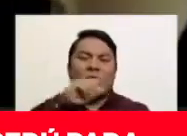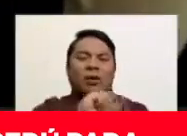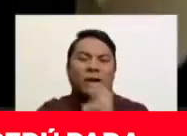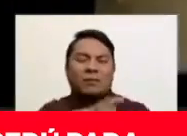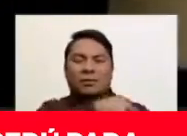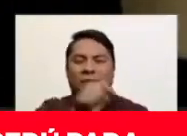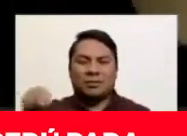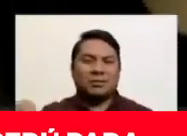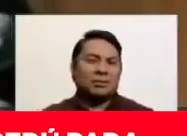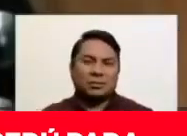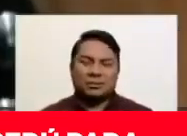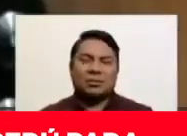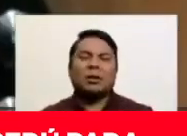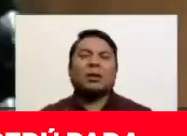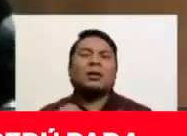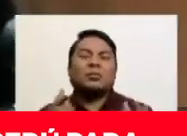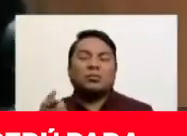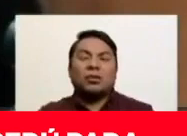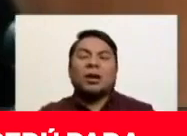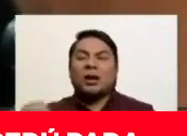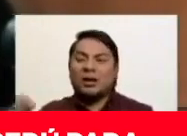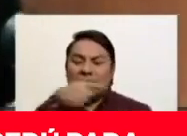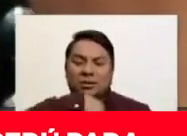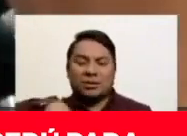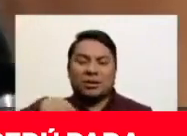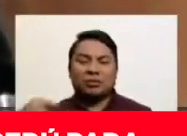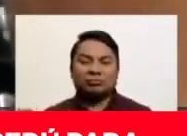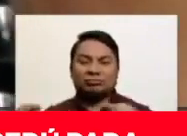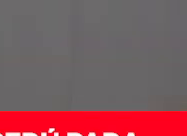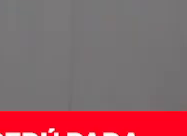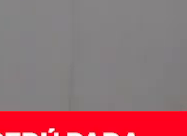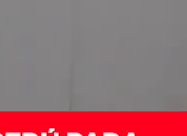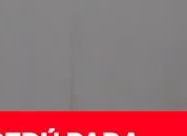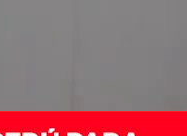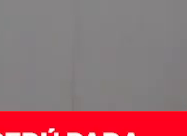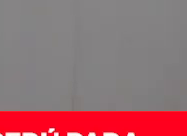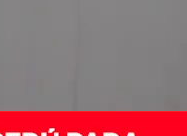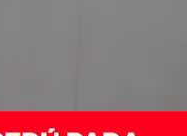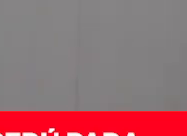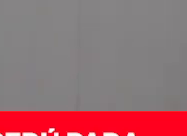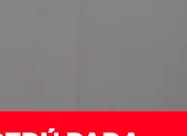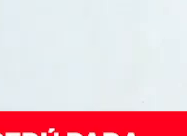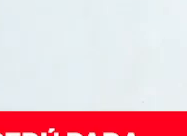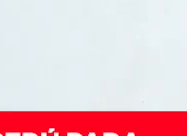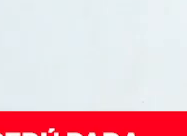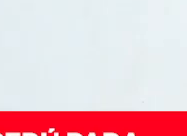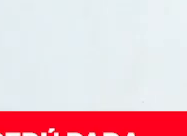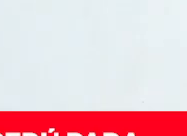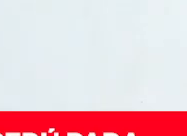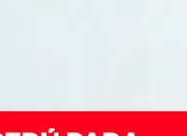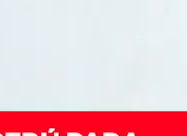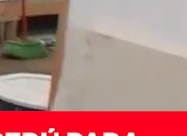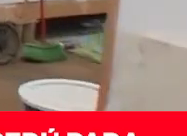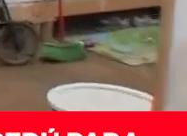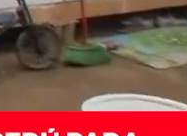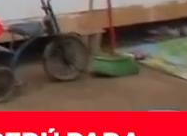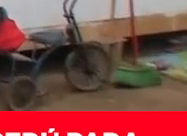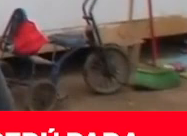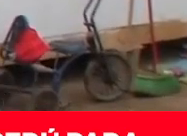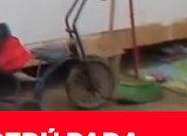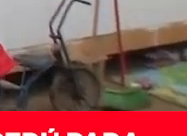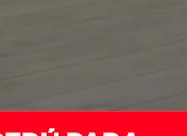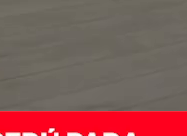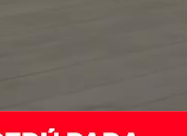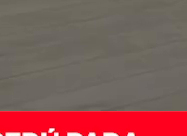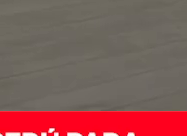que permitirá generar más de 500.000 puestos de trabajo, indicó. En vivienda se planea autorizar un presupuesto